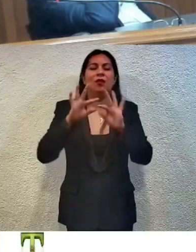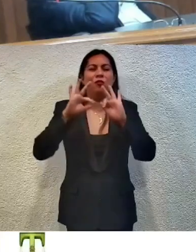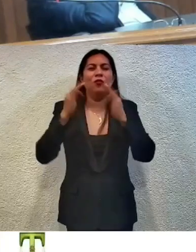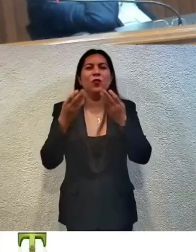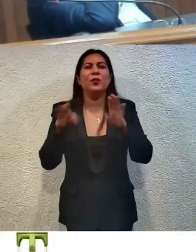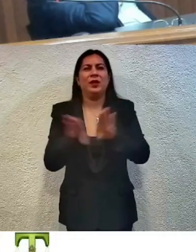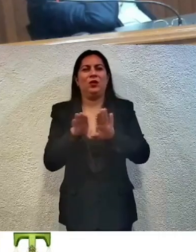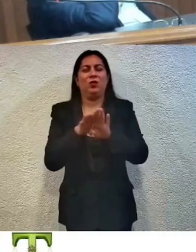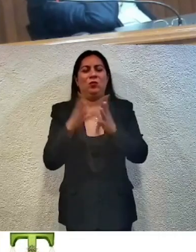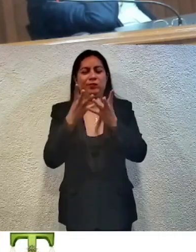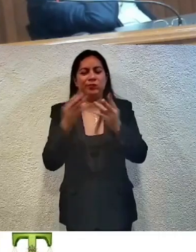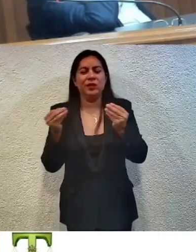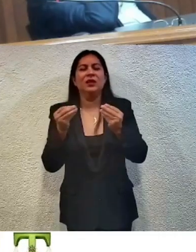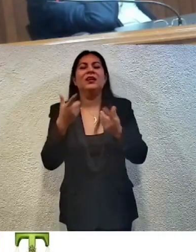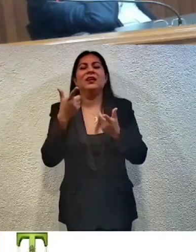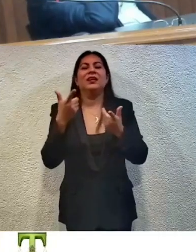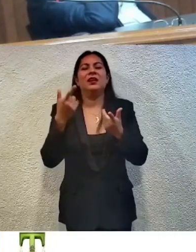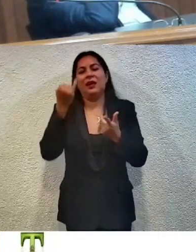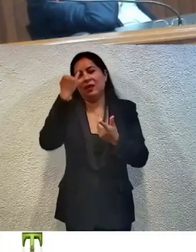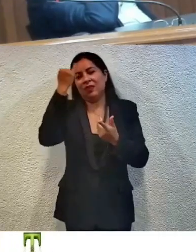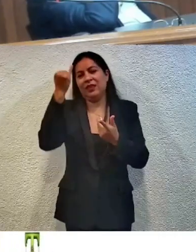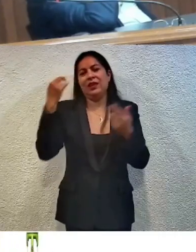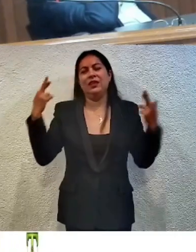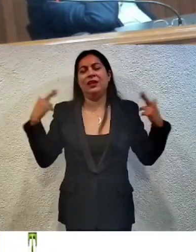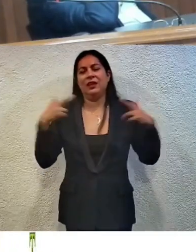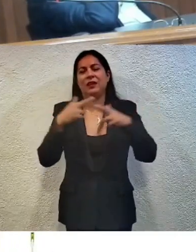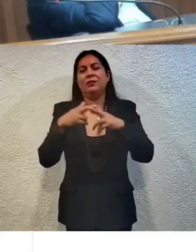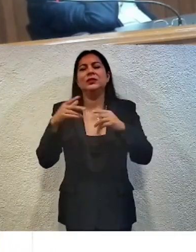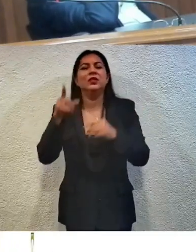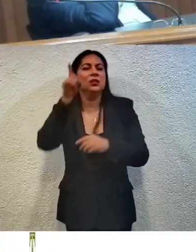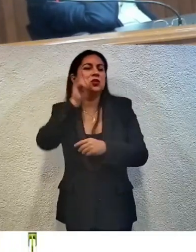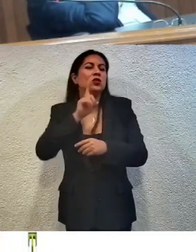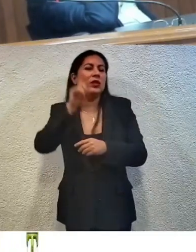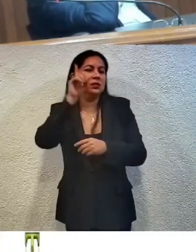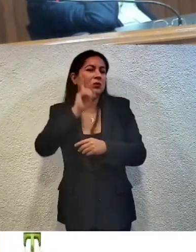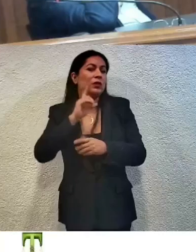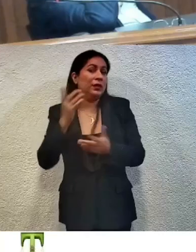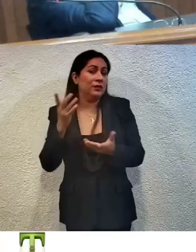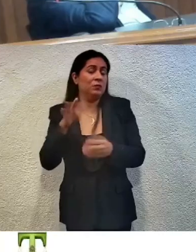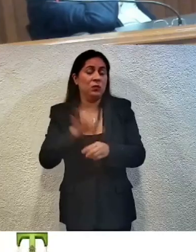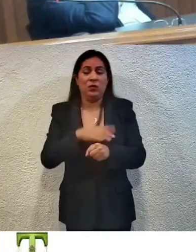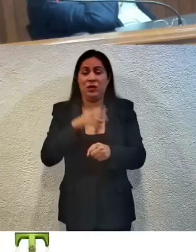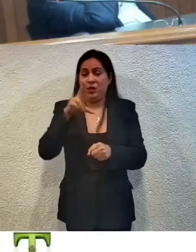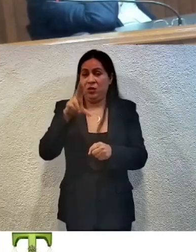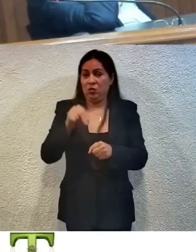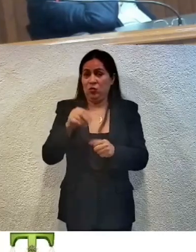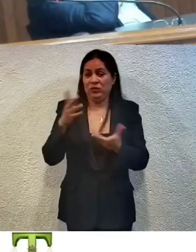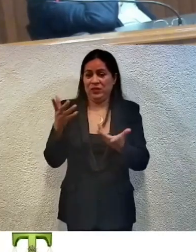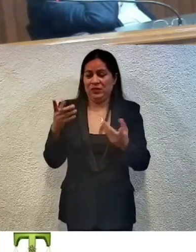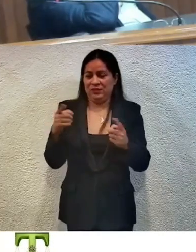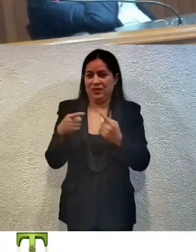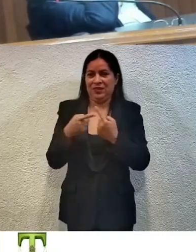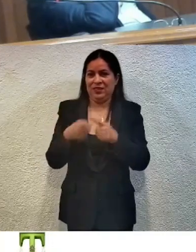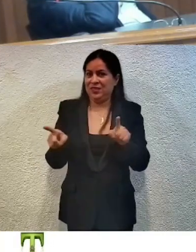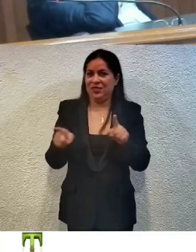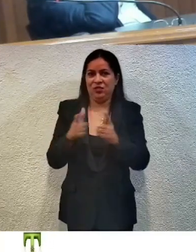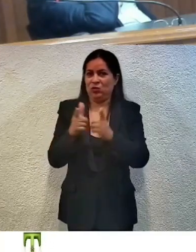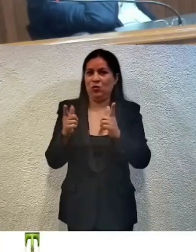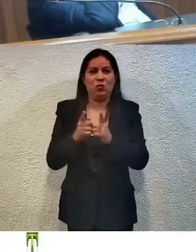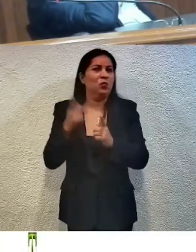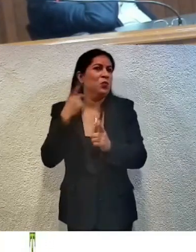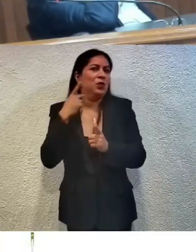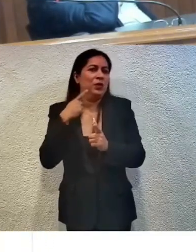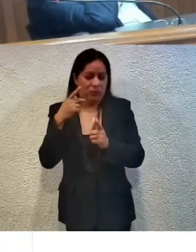se solucionará el supuesto de la subrepresentación del género femenino, por lo que no se hace distinción de un partido político